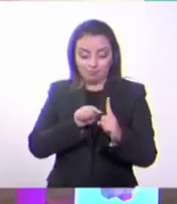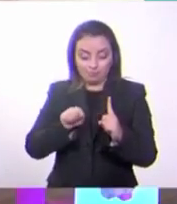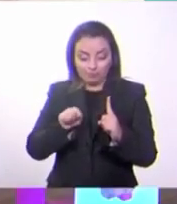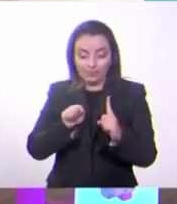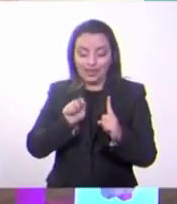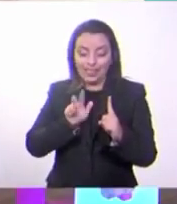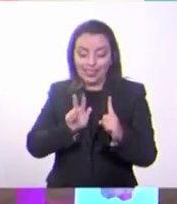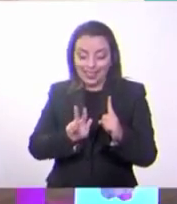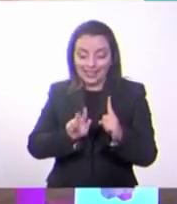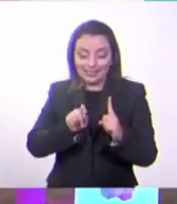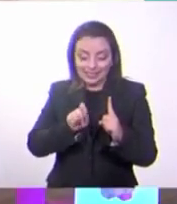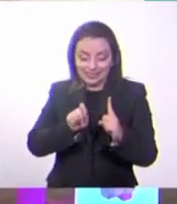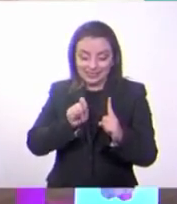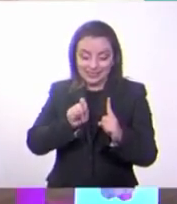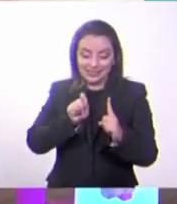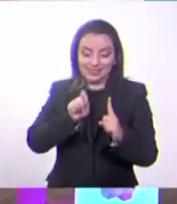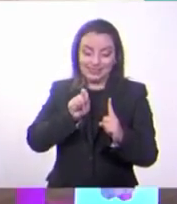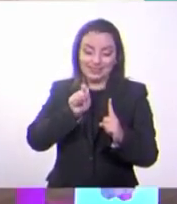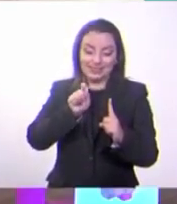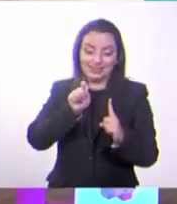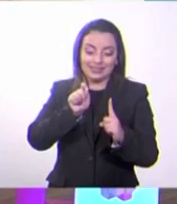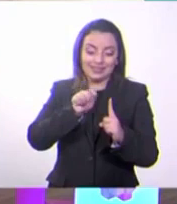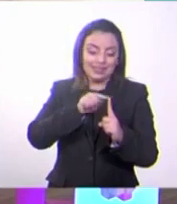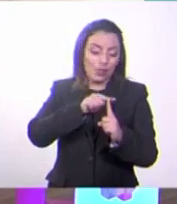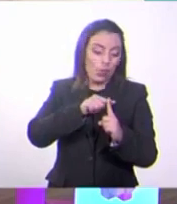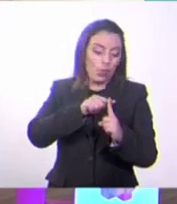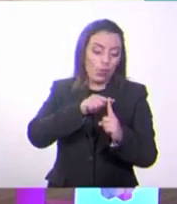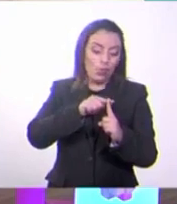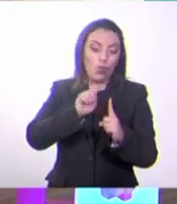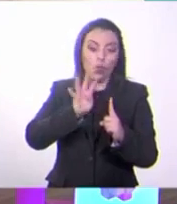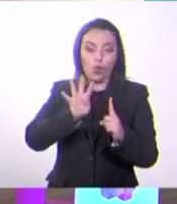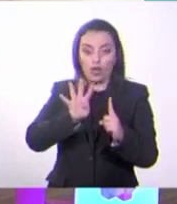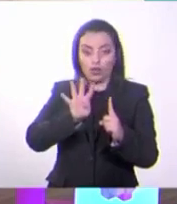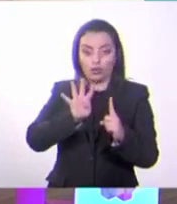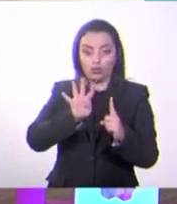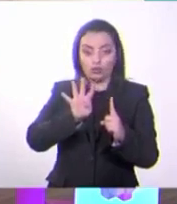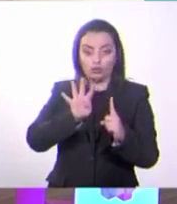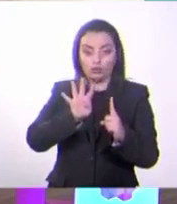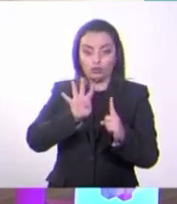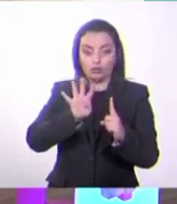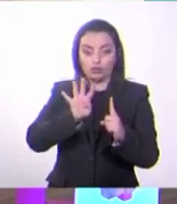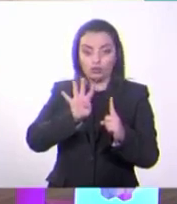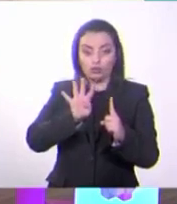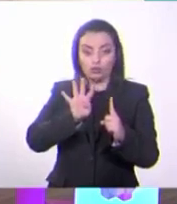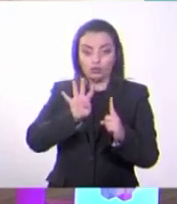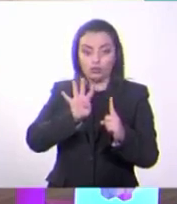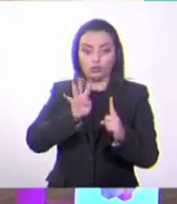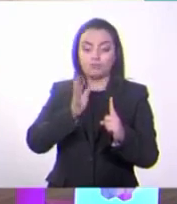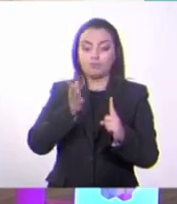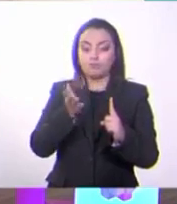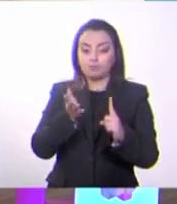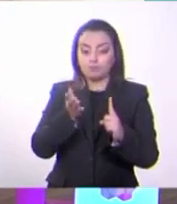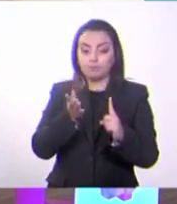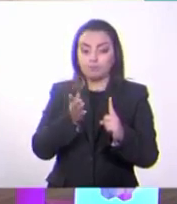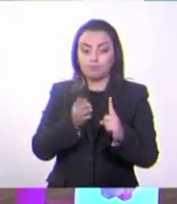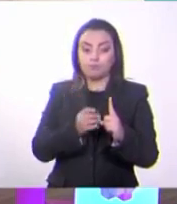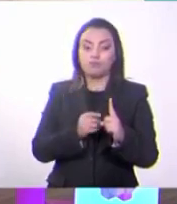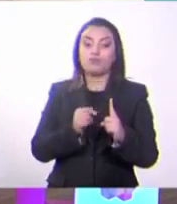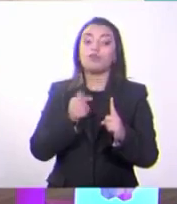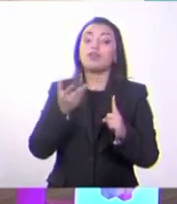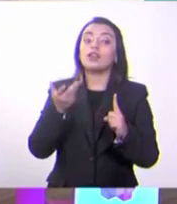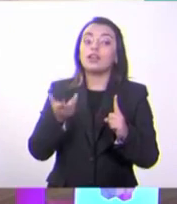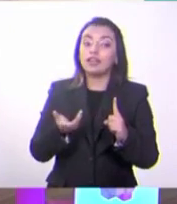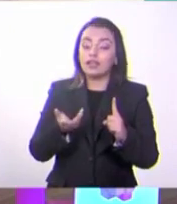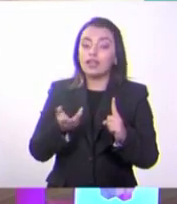mi función hay otro número tal que al evaluarlo en la función me vaya a dar